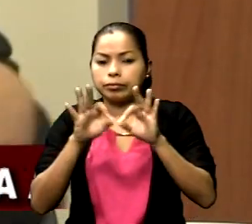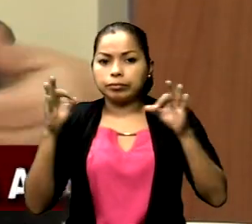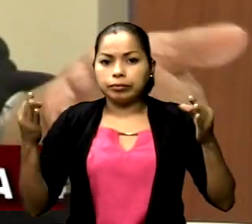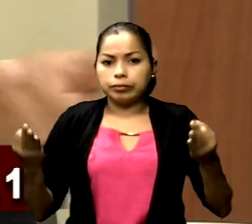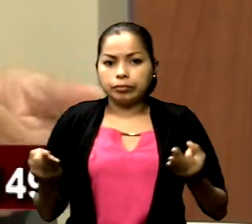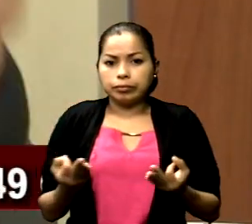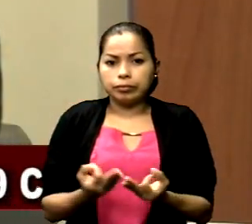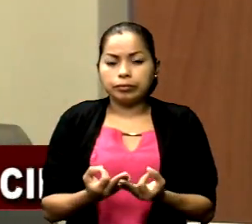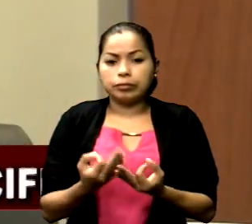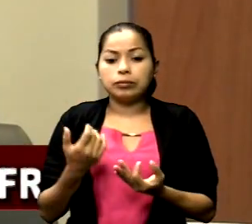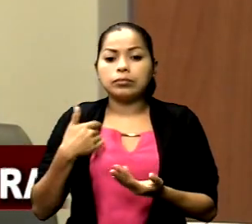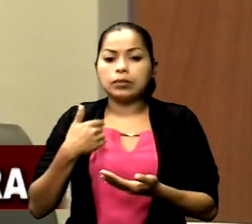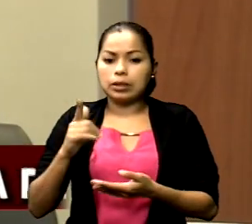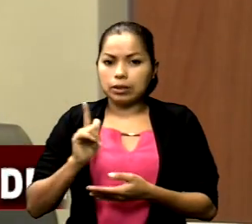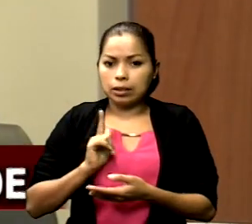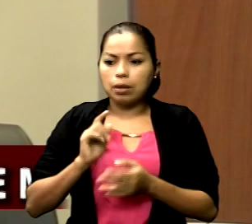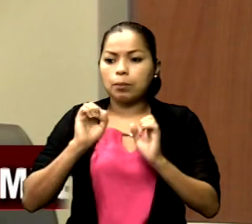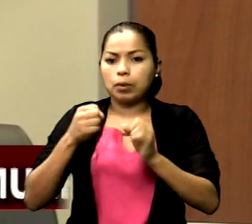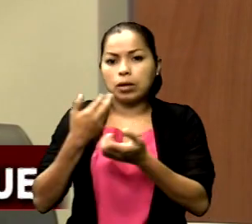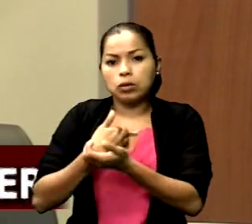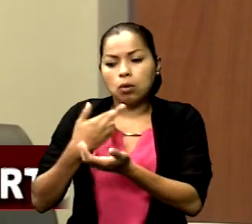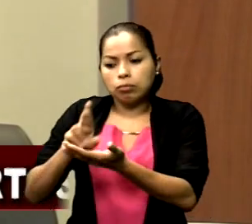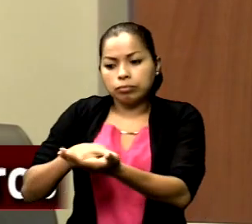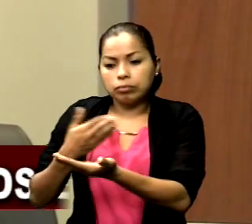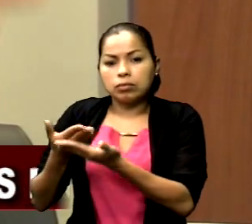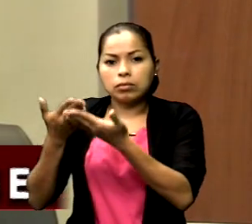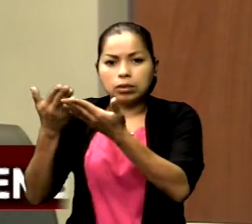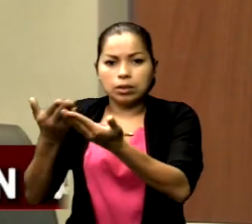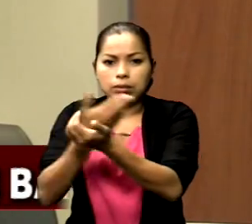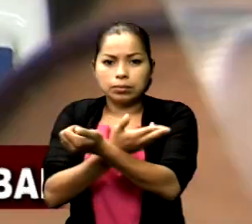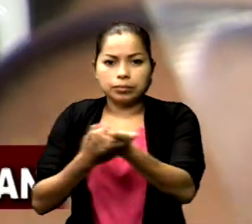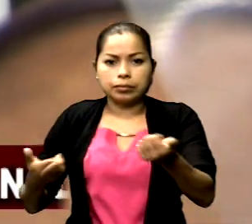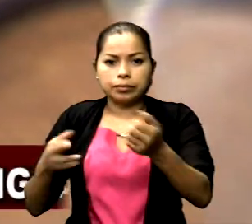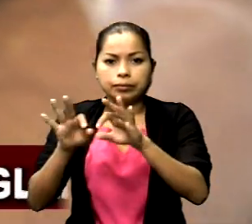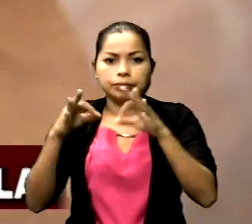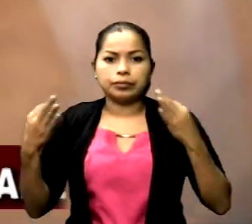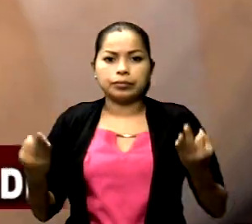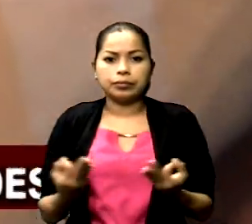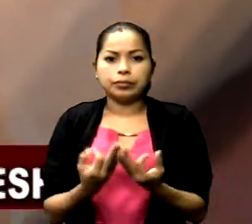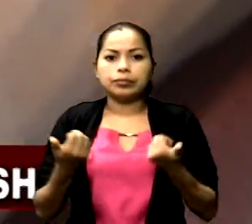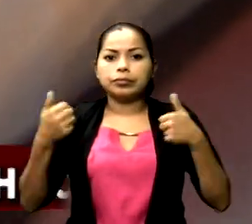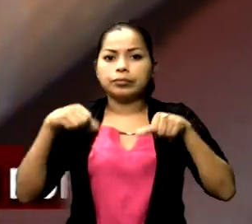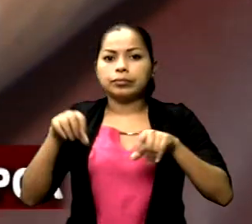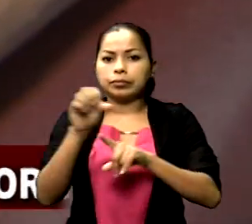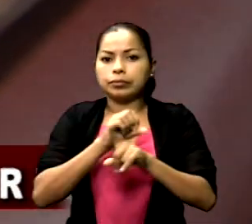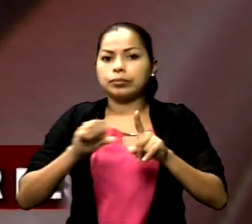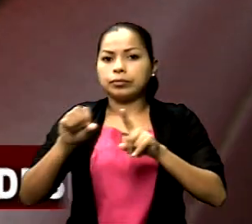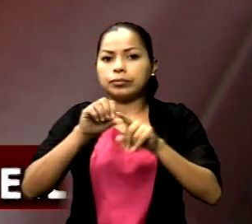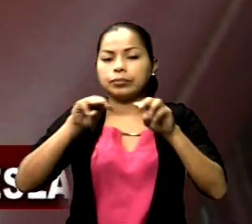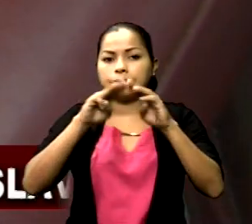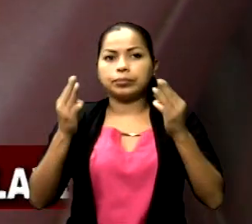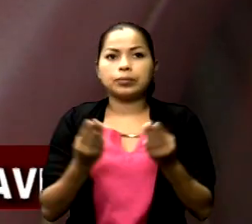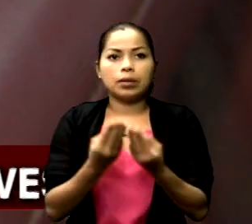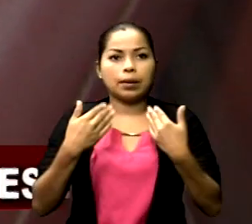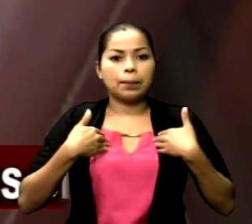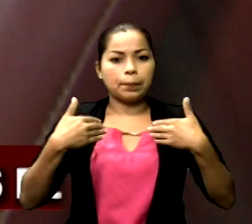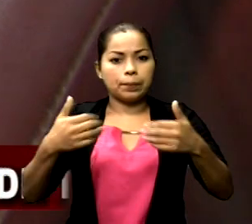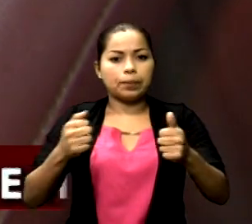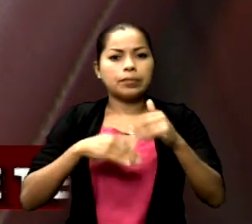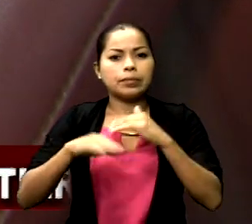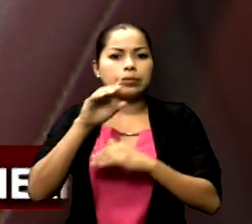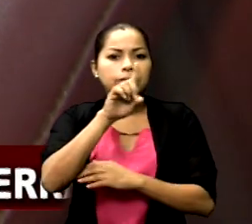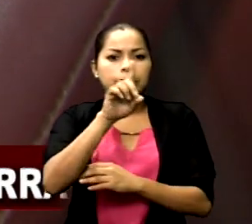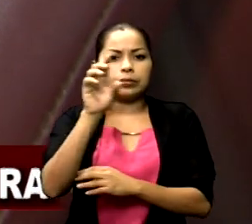familia, estamos preparados para entregar la sangre a un familiar. De acuerdo a la Organización Mundial de la Salud, más